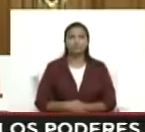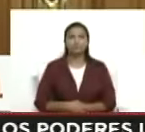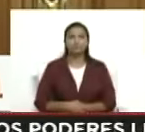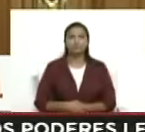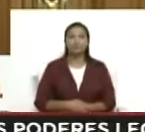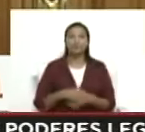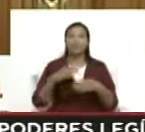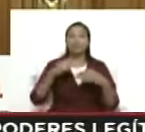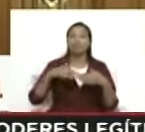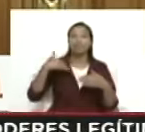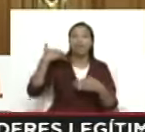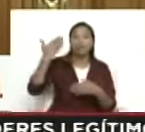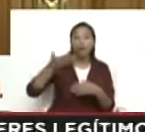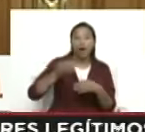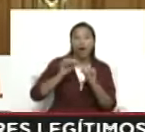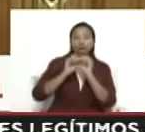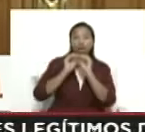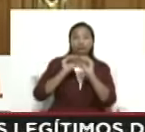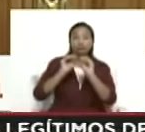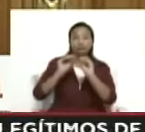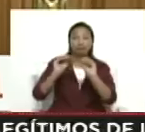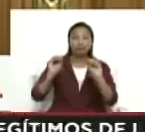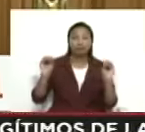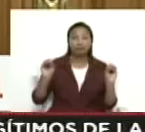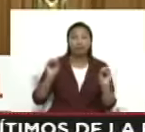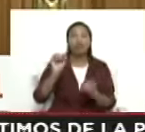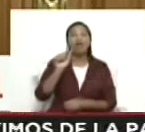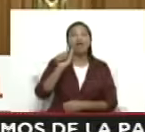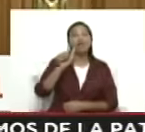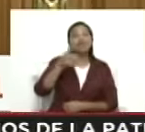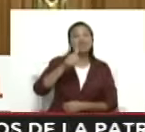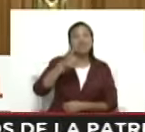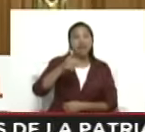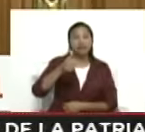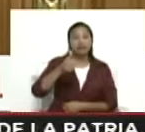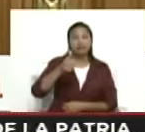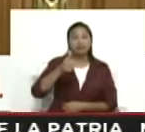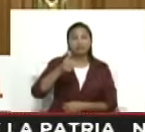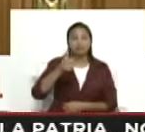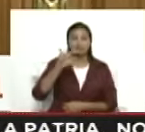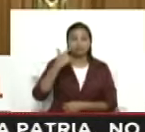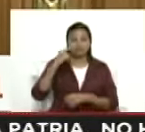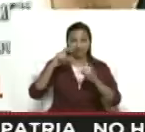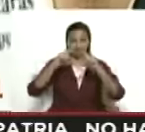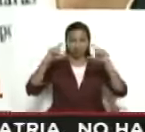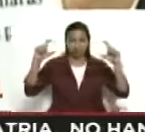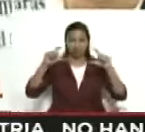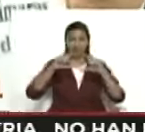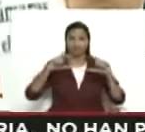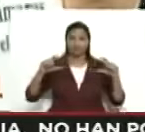Después llamaron. Esto fue el 10. Perdonen ahí que sale una cosa de un programa que